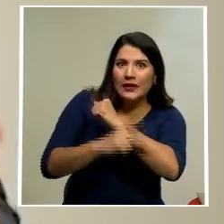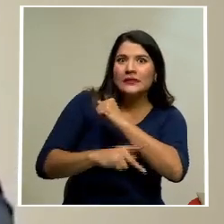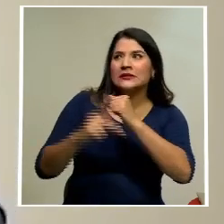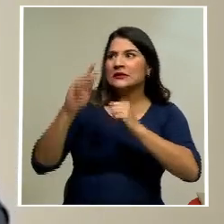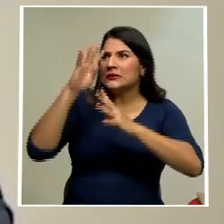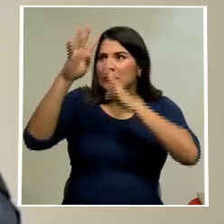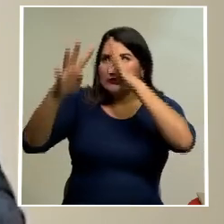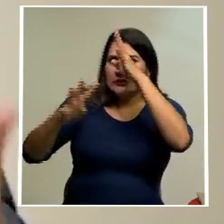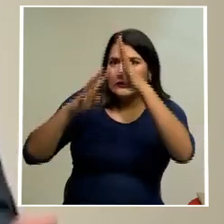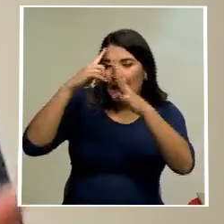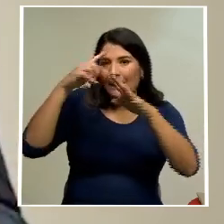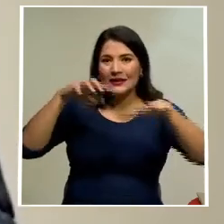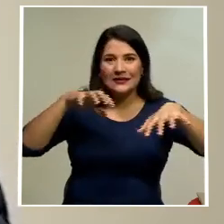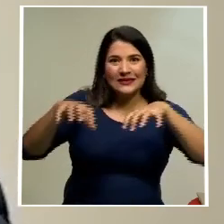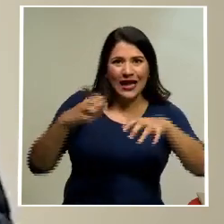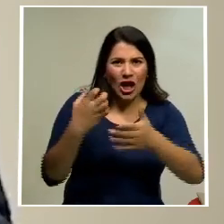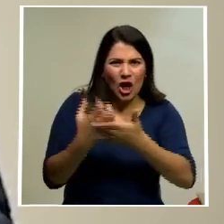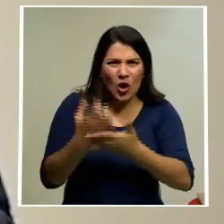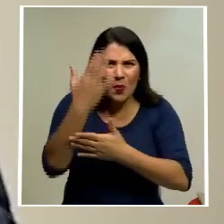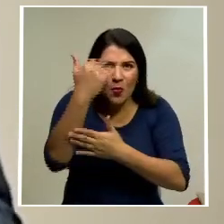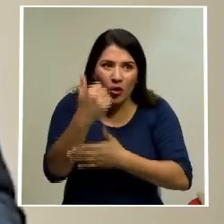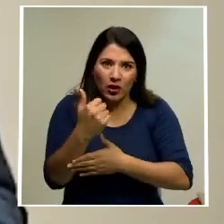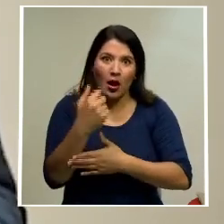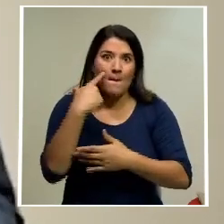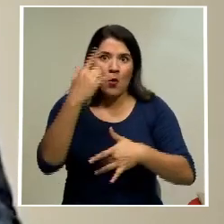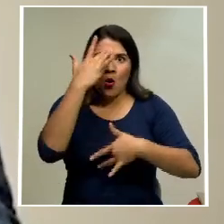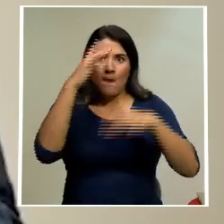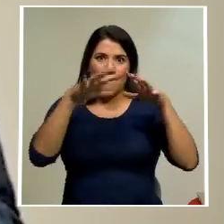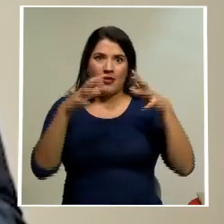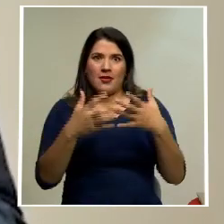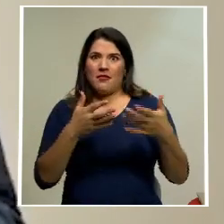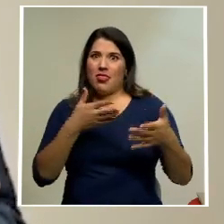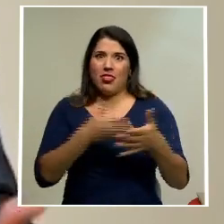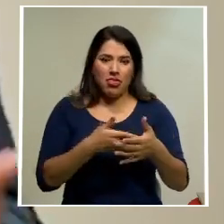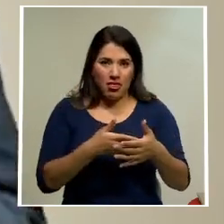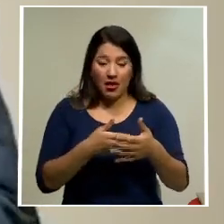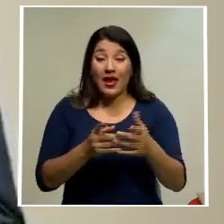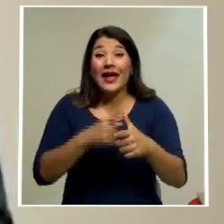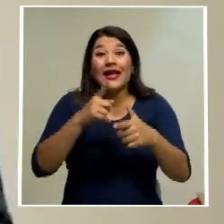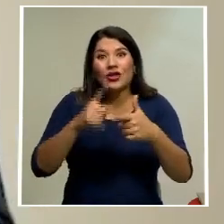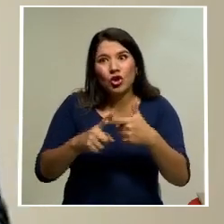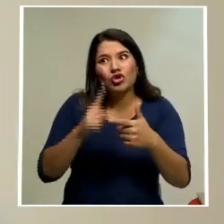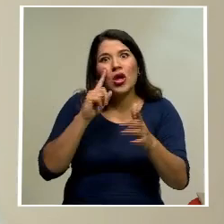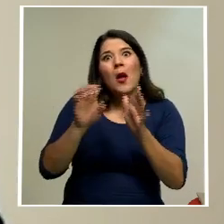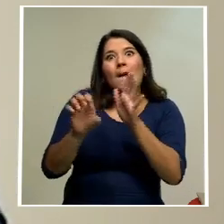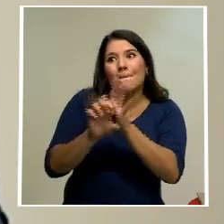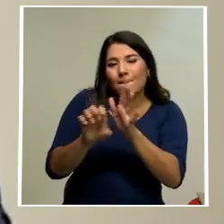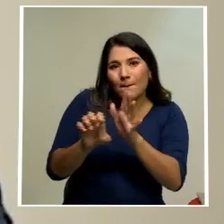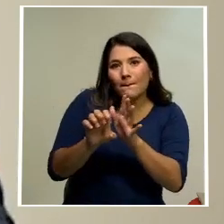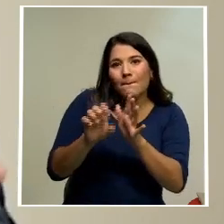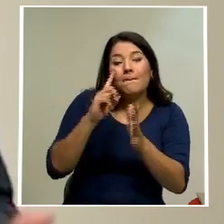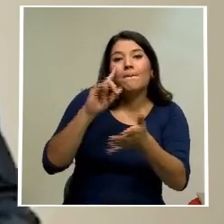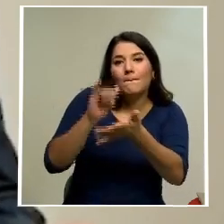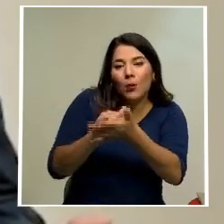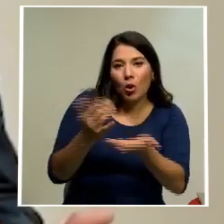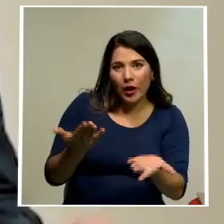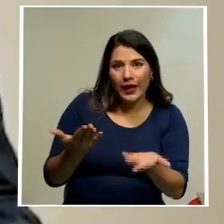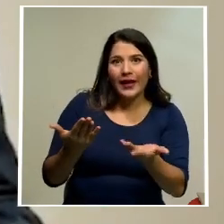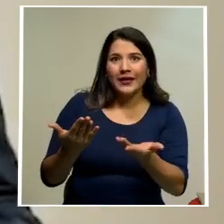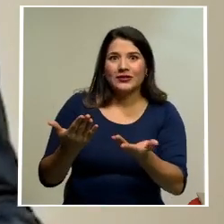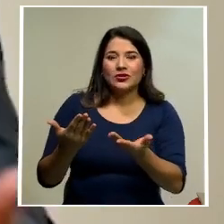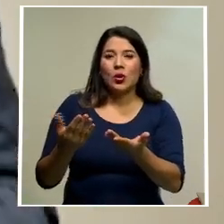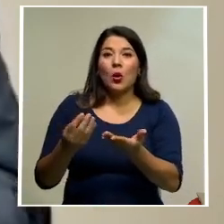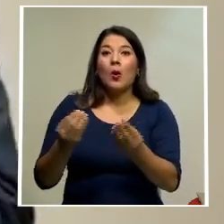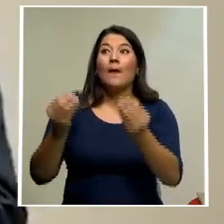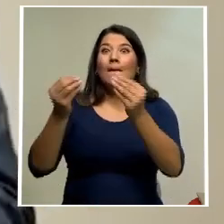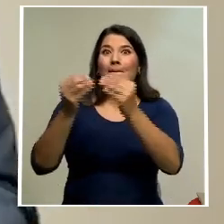reactivar la economía después de una desaceleración muy fuerte, eso es lo que está provocando una expansión de la demanda a nivel internacional, es lo que está